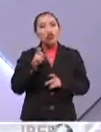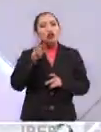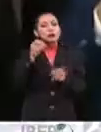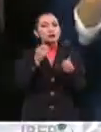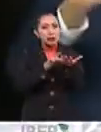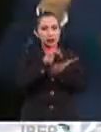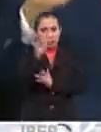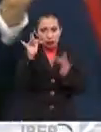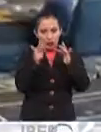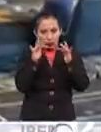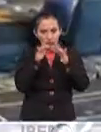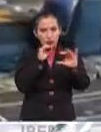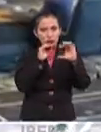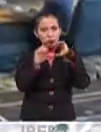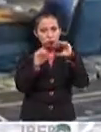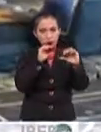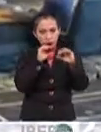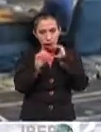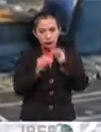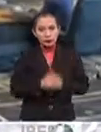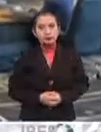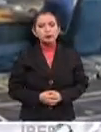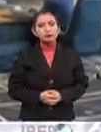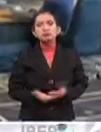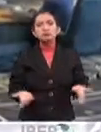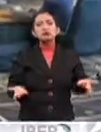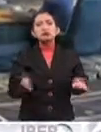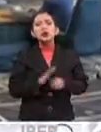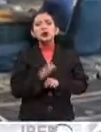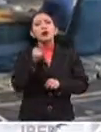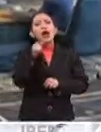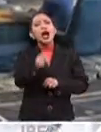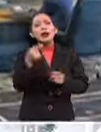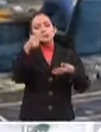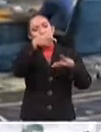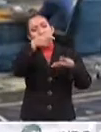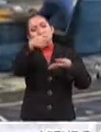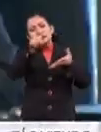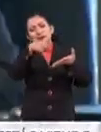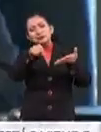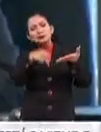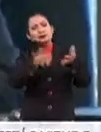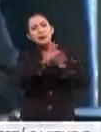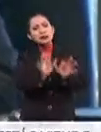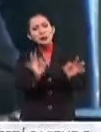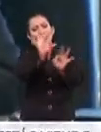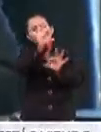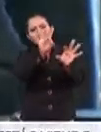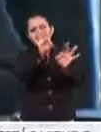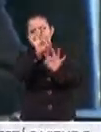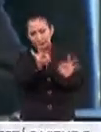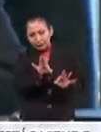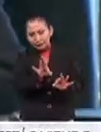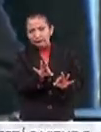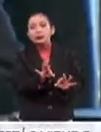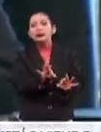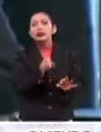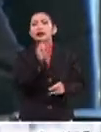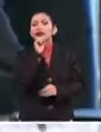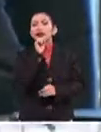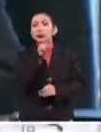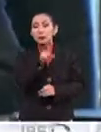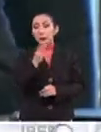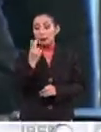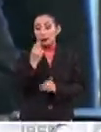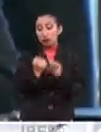muchísimas gracias por tomarnos esta comunicación. Pues, ¿cuáles serían los principales puntos a destacar? Por supuesto, además de pues que